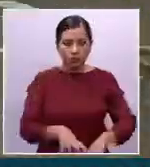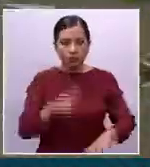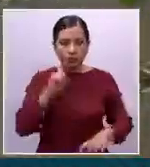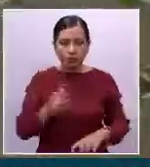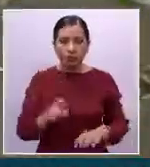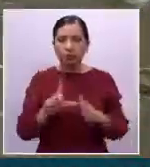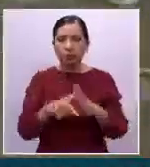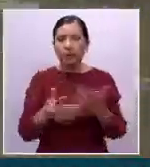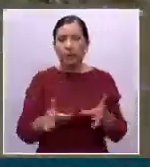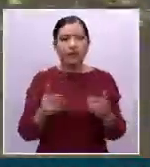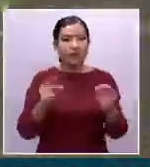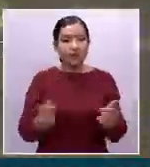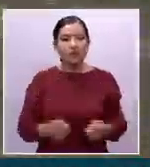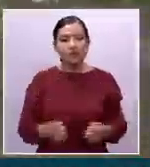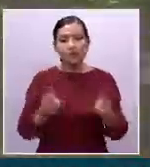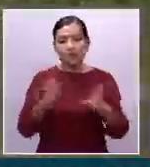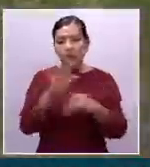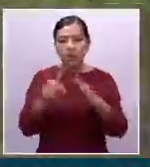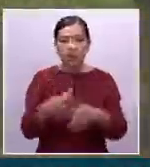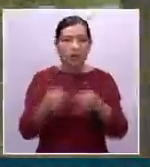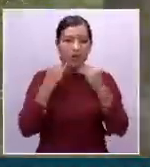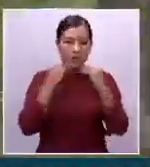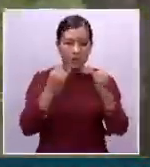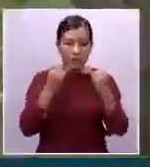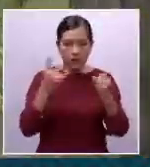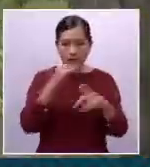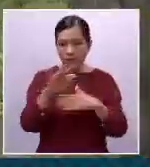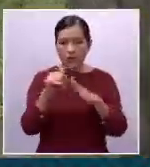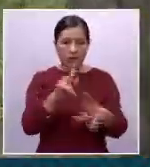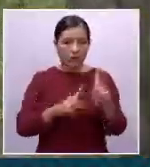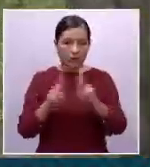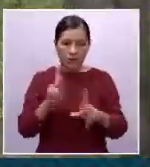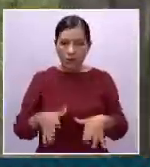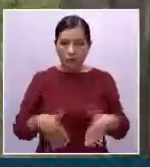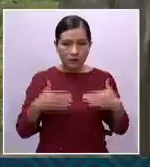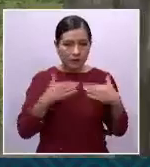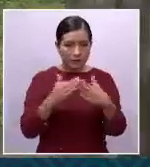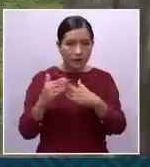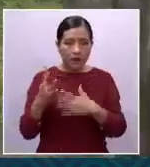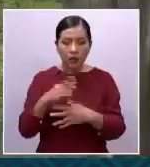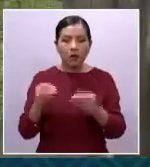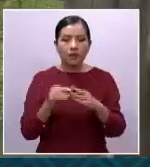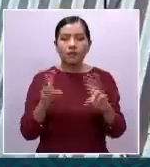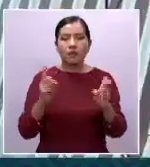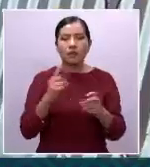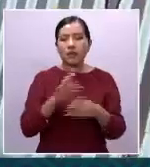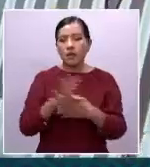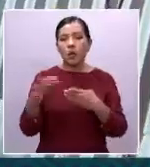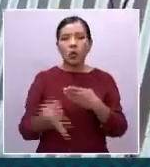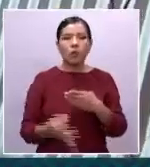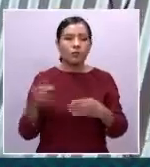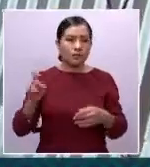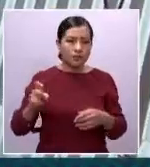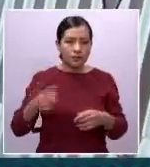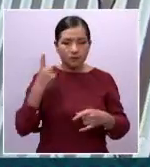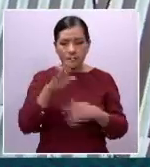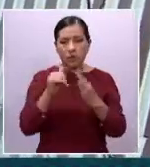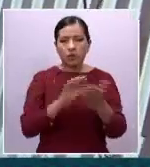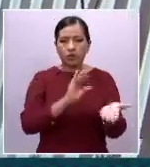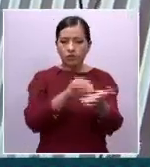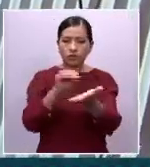Realmente se ha pasado la información a la Agencia Estatal de Vivienda. Ustedes saben que hay requisitos que se deben cumplir para que se reponga una